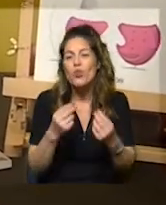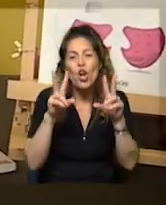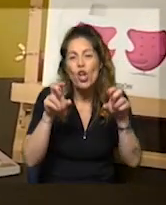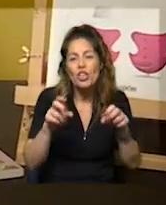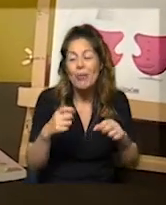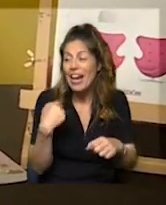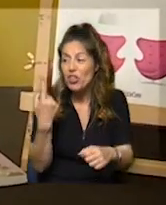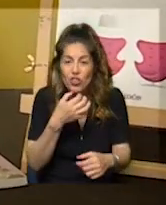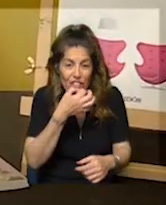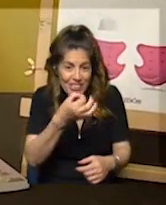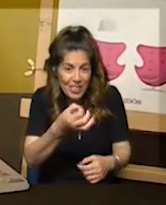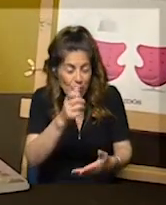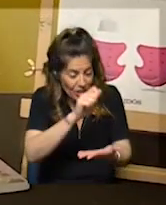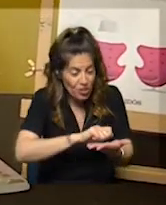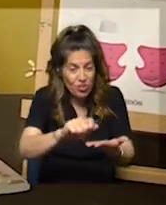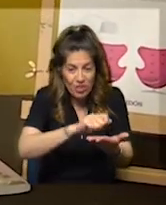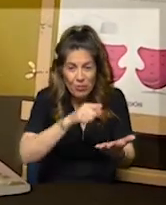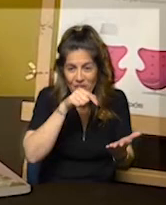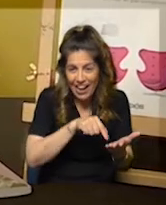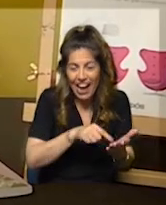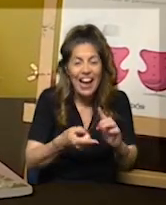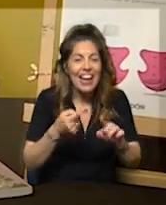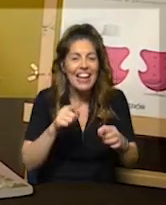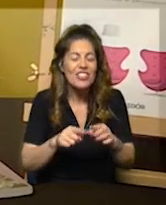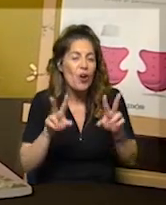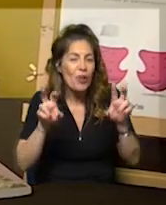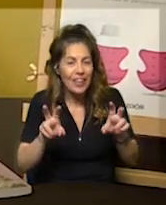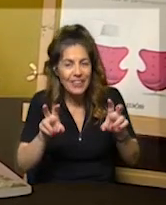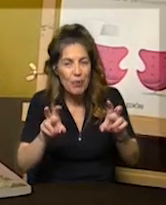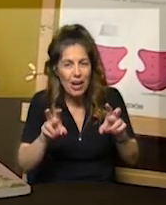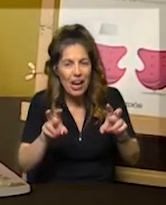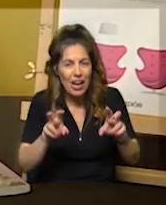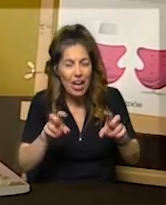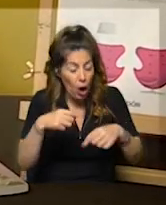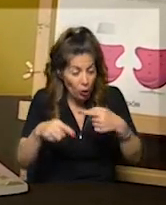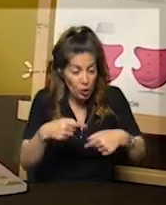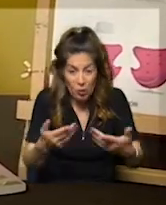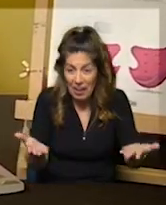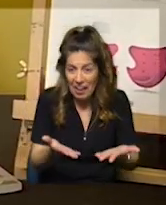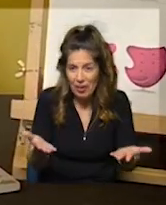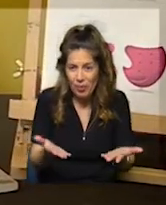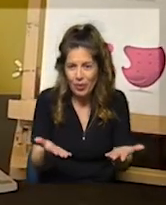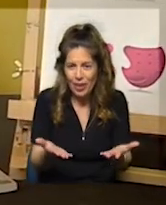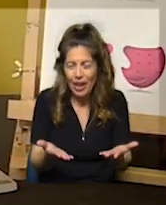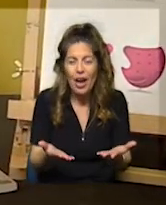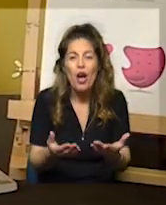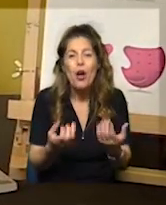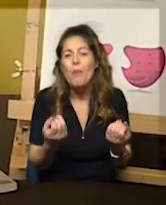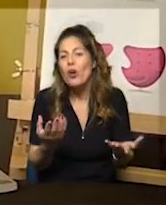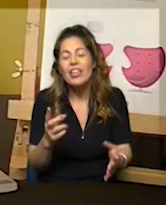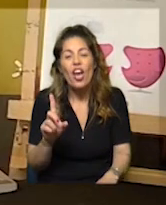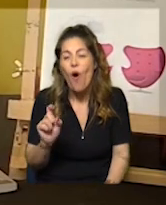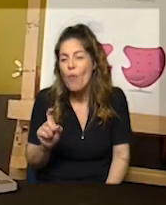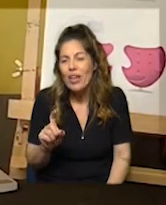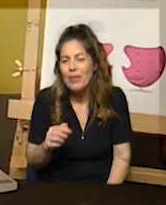que nosotros señalamos en relación con el tema este siguen vigentes porque obviamente ente